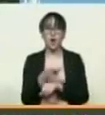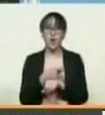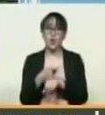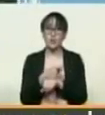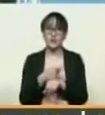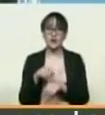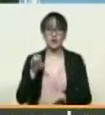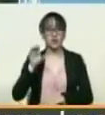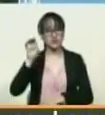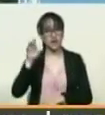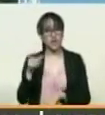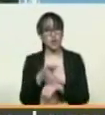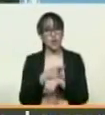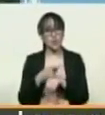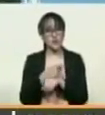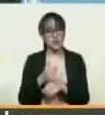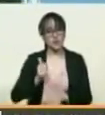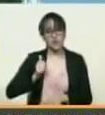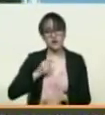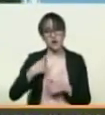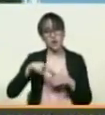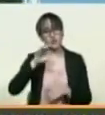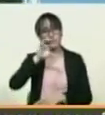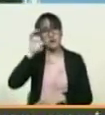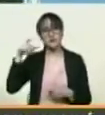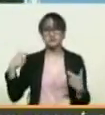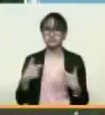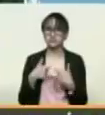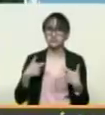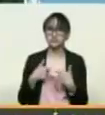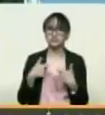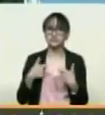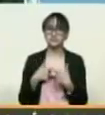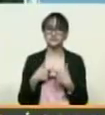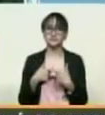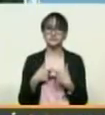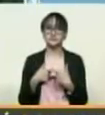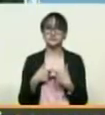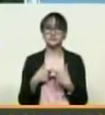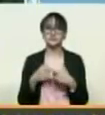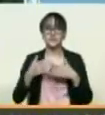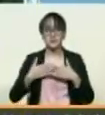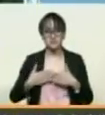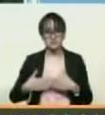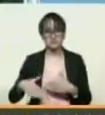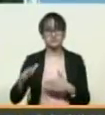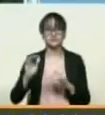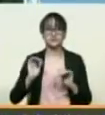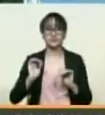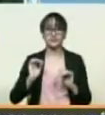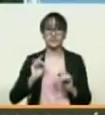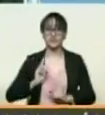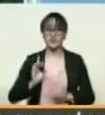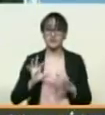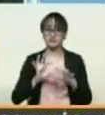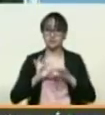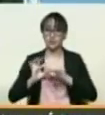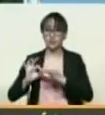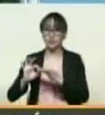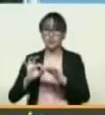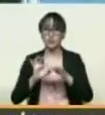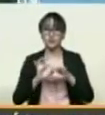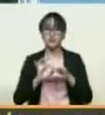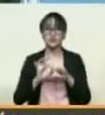Estado y el gobierno de cualquier país en conflicto es el eje central a partir del cual deben articularse todas